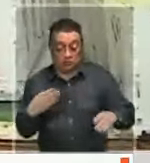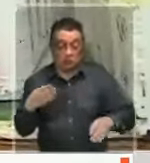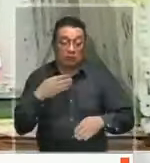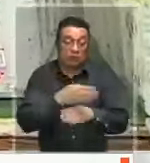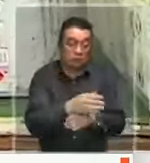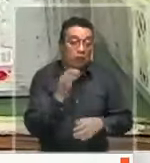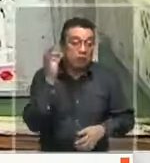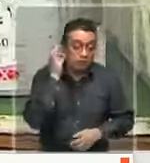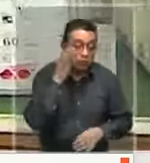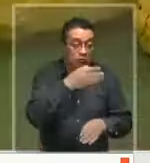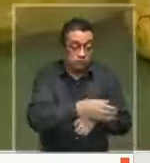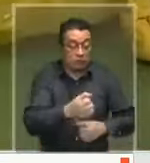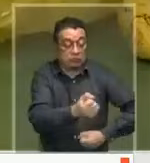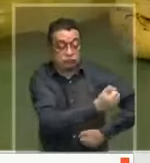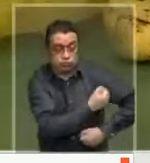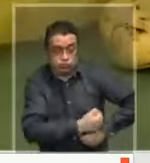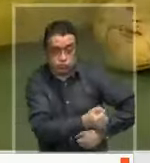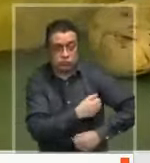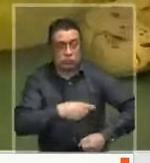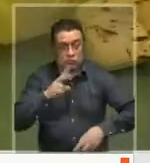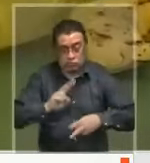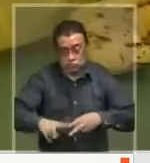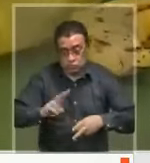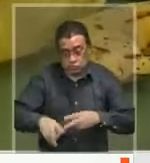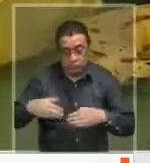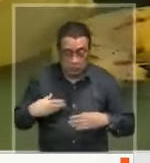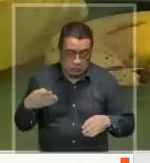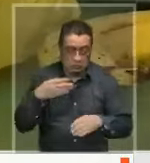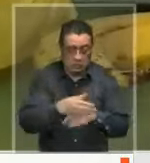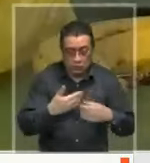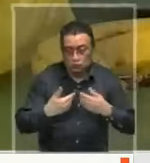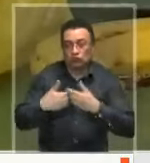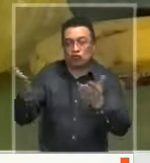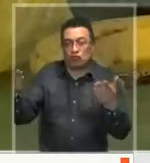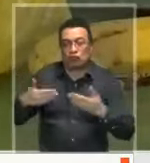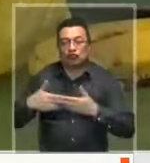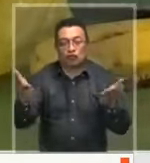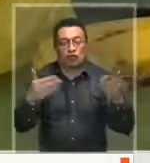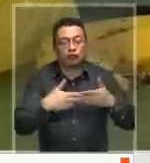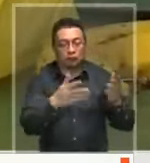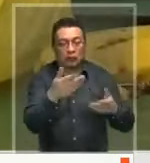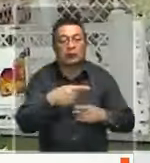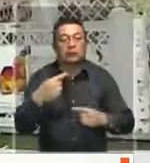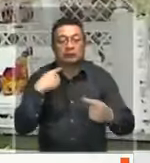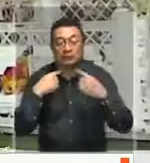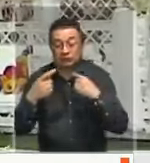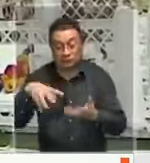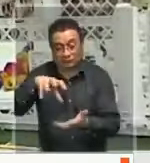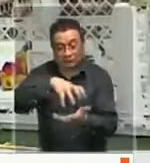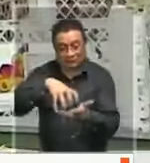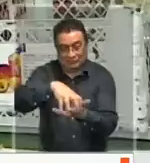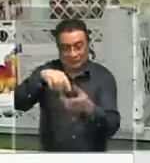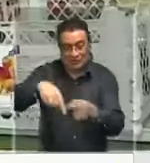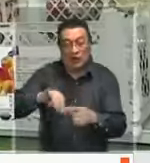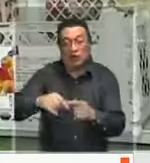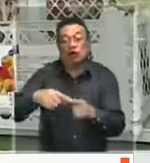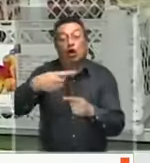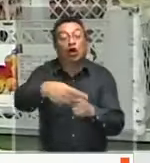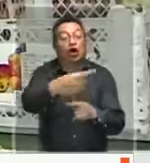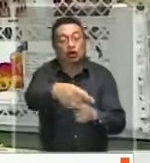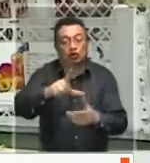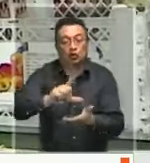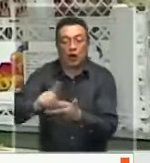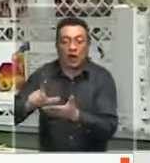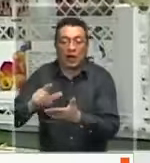incluso hacen espacio en sus trabajos para cocinar para parte de las personas afectadas de este sector y de otro de acá de Quilpué.